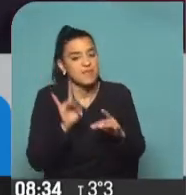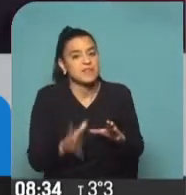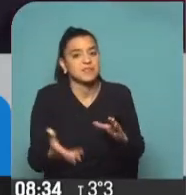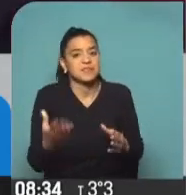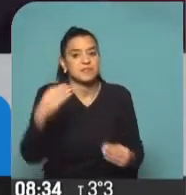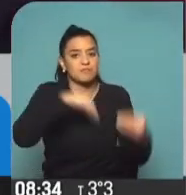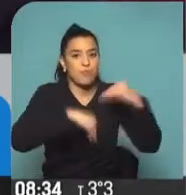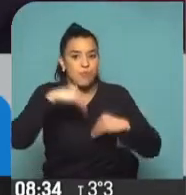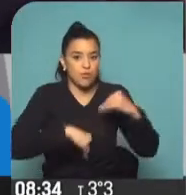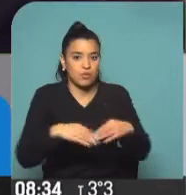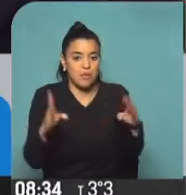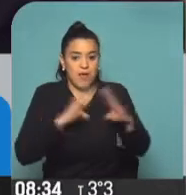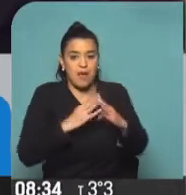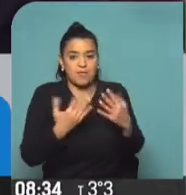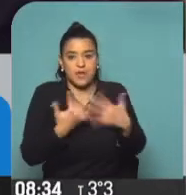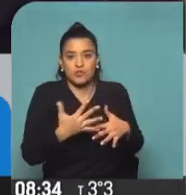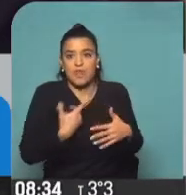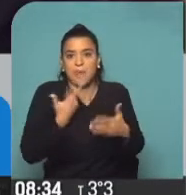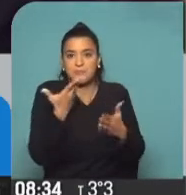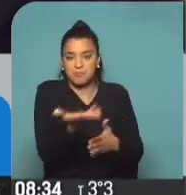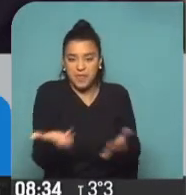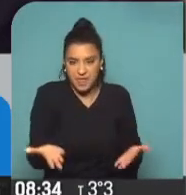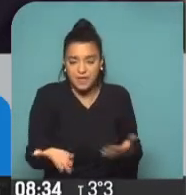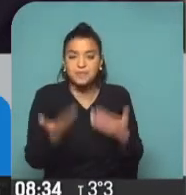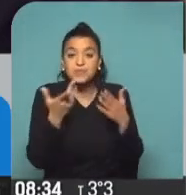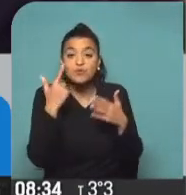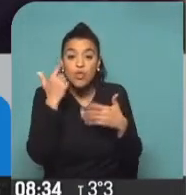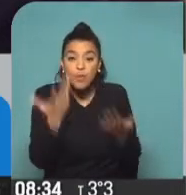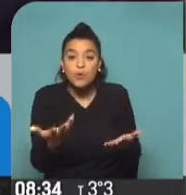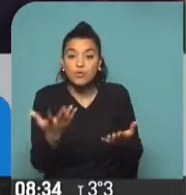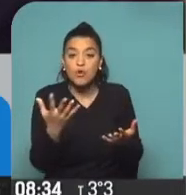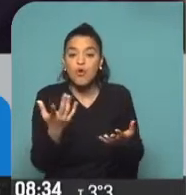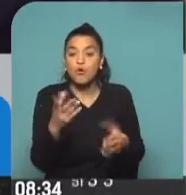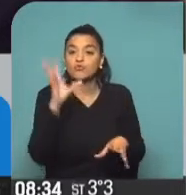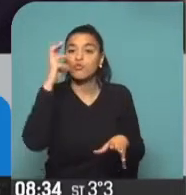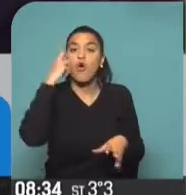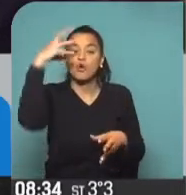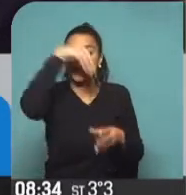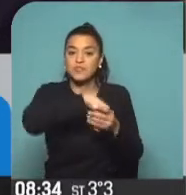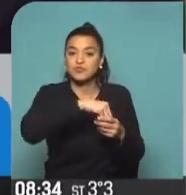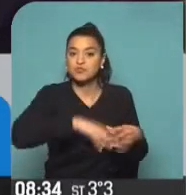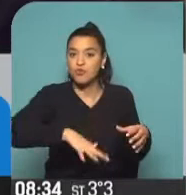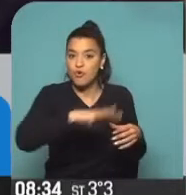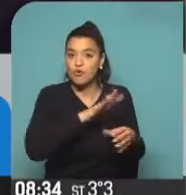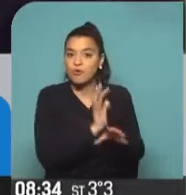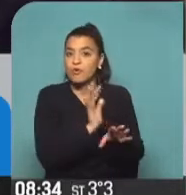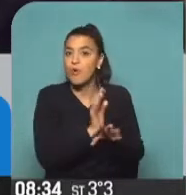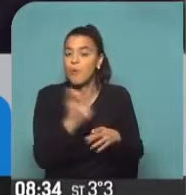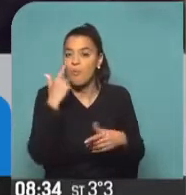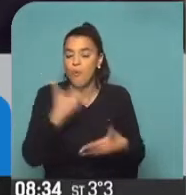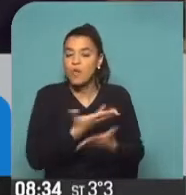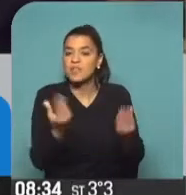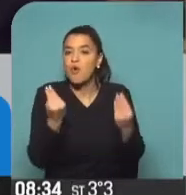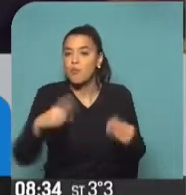leyes que pide la Casa Rosada. Y eso demuestra o pone al Congreso en un lugar de caja de resonancia y también